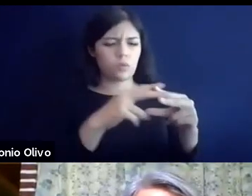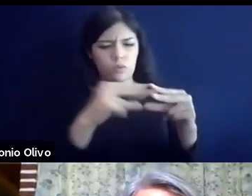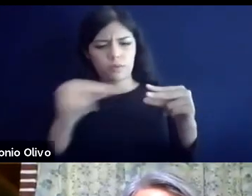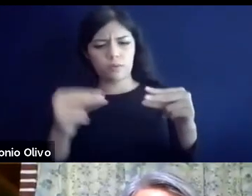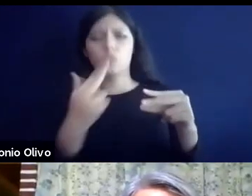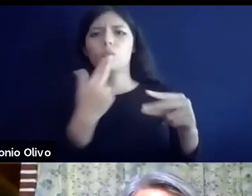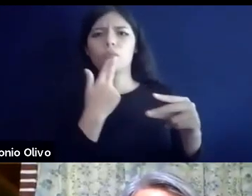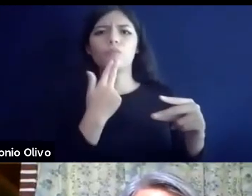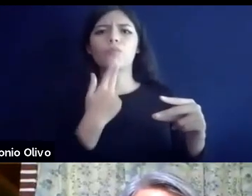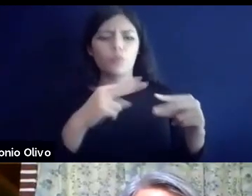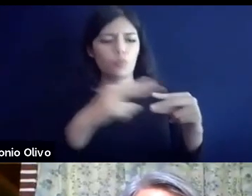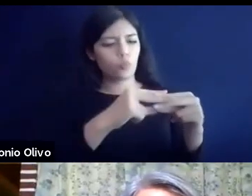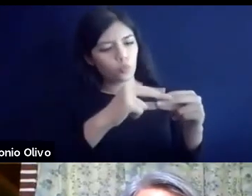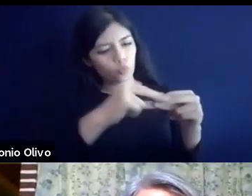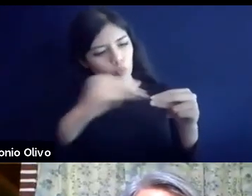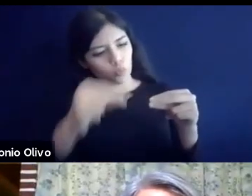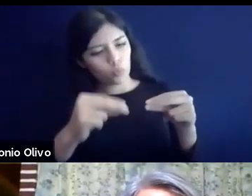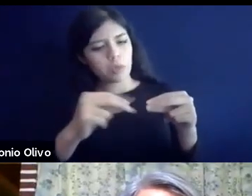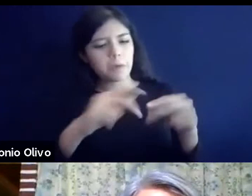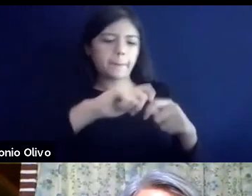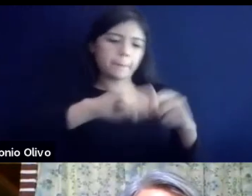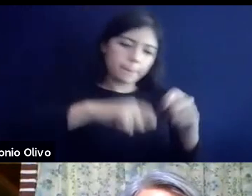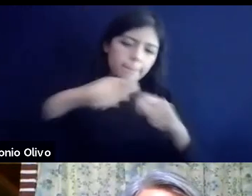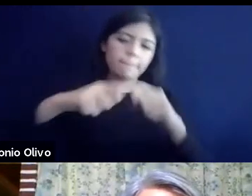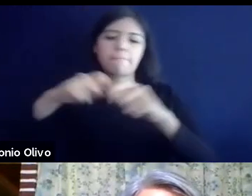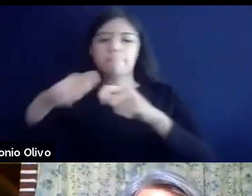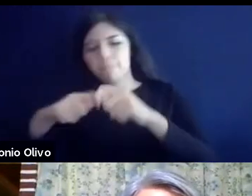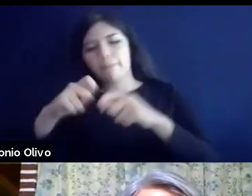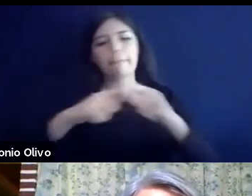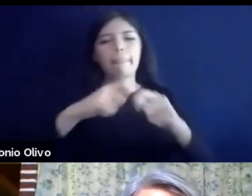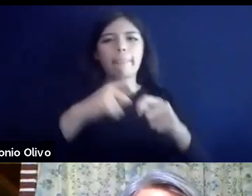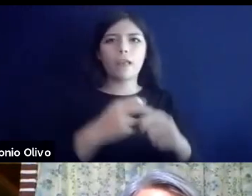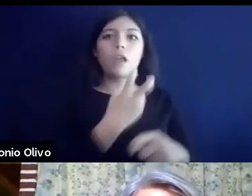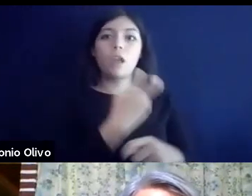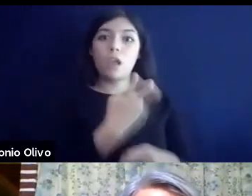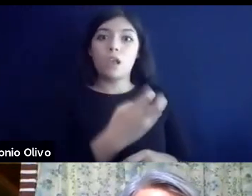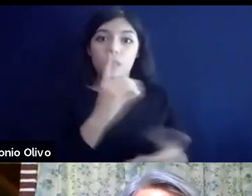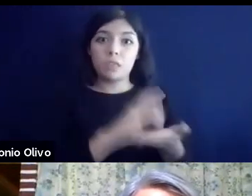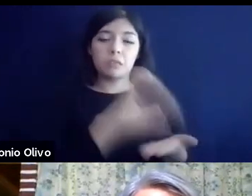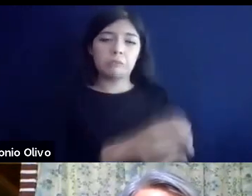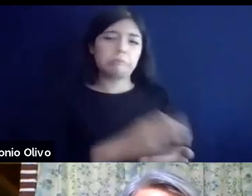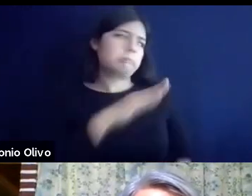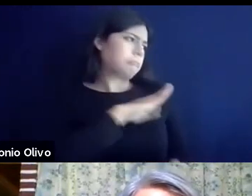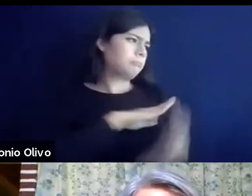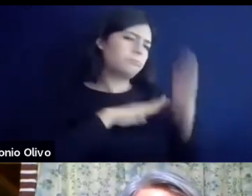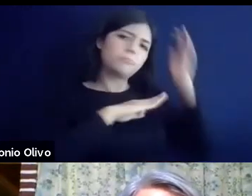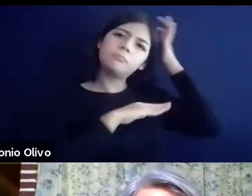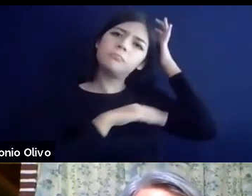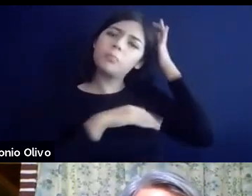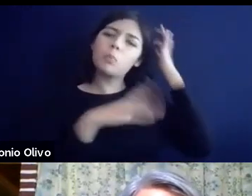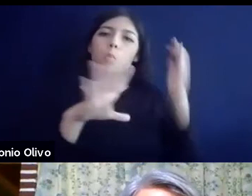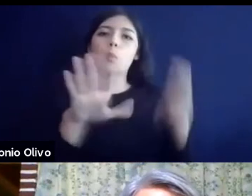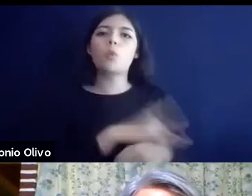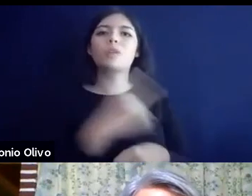productos, y es una oportunidad donde ellos perciben un sueldo y